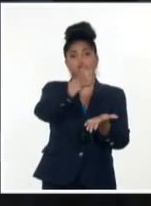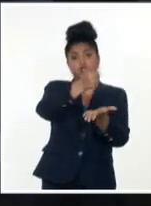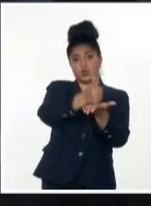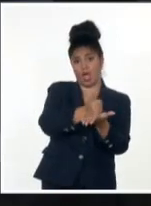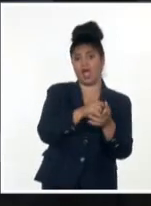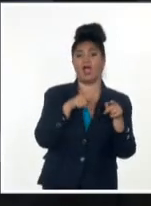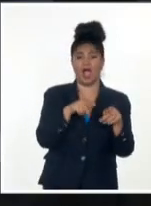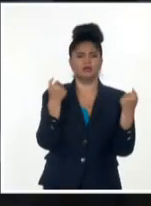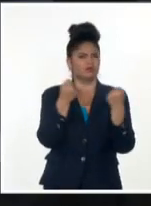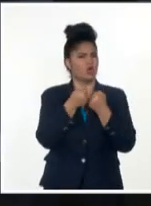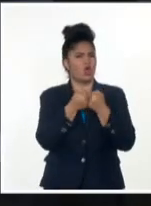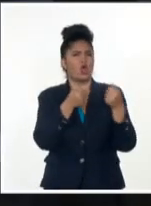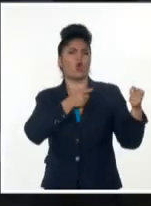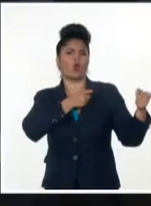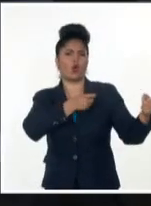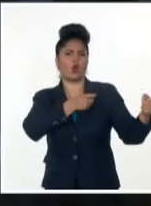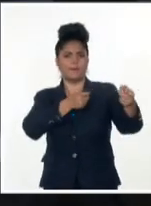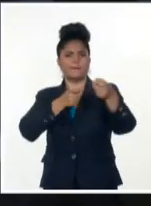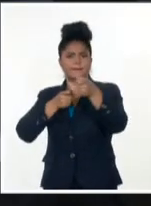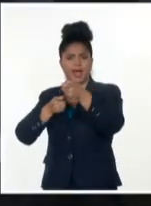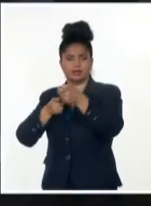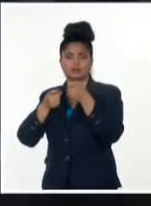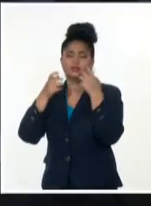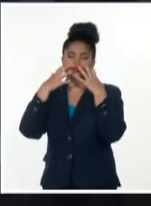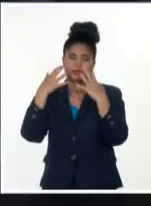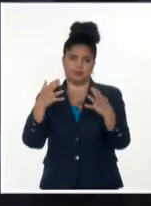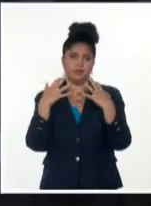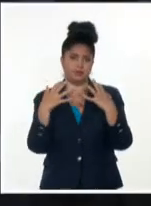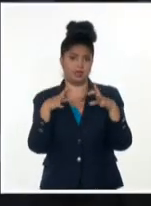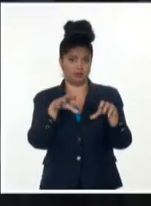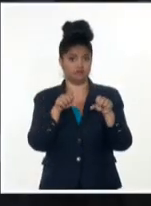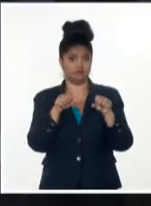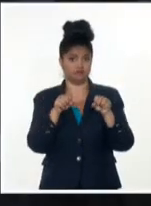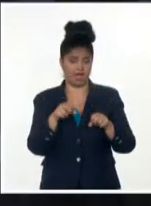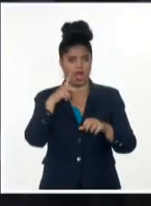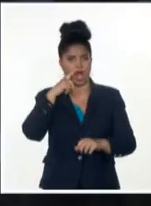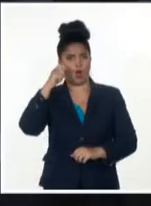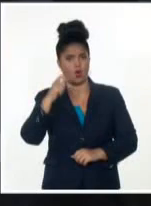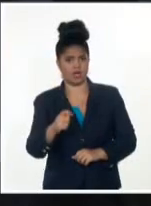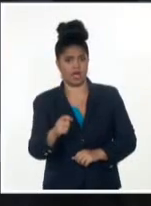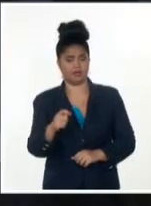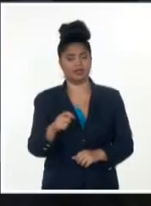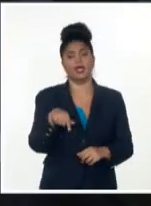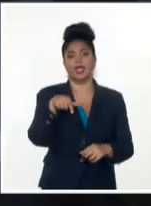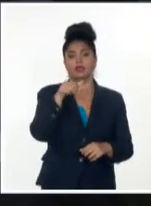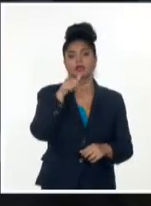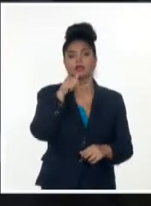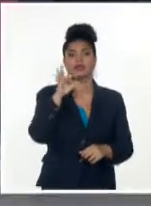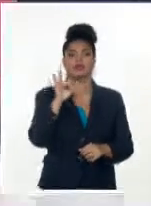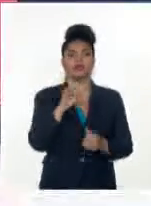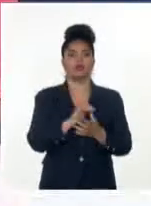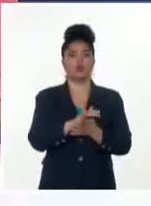los combates por su importancia para el aprovisionamiento de las tropas ucranianas en el Donbass.